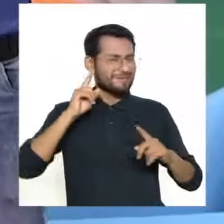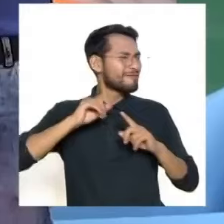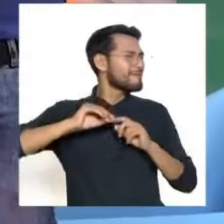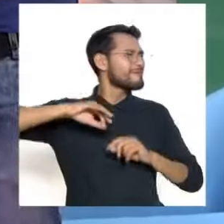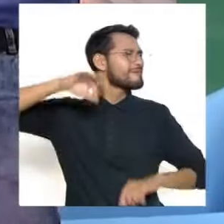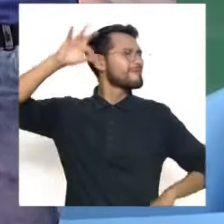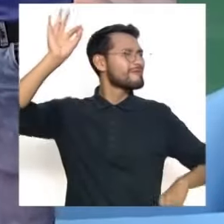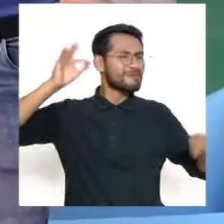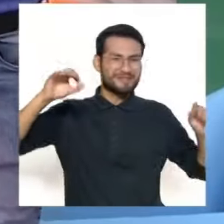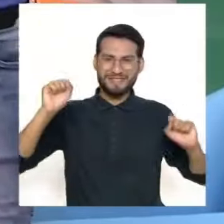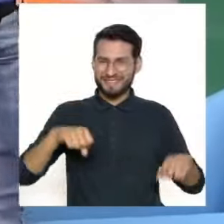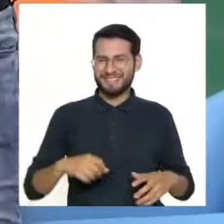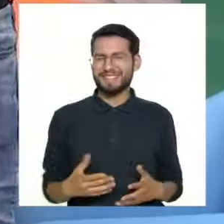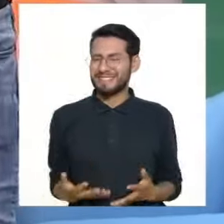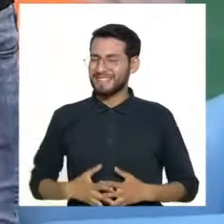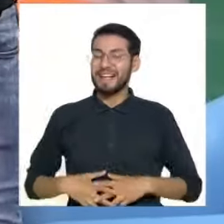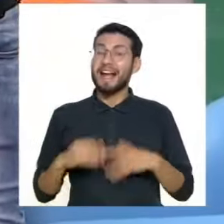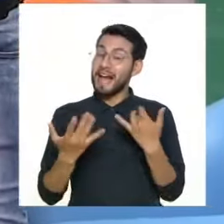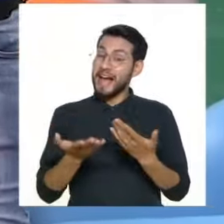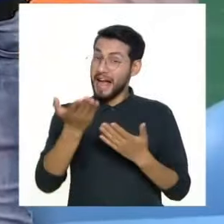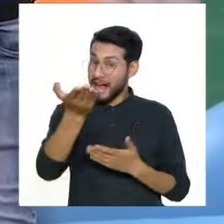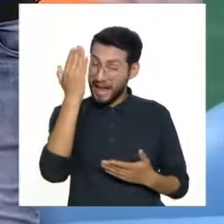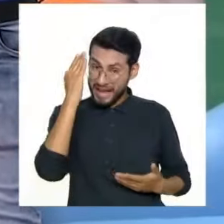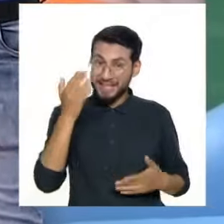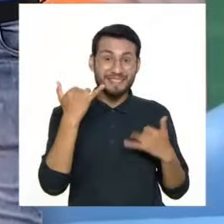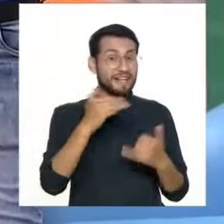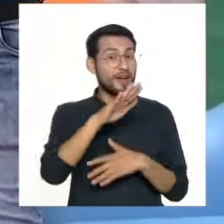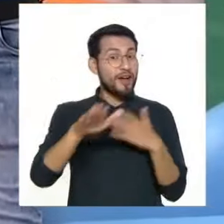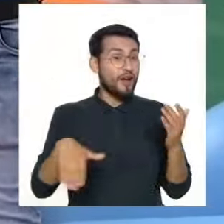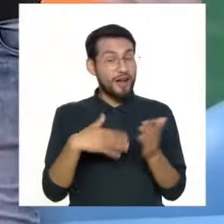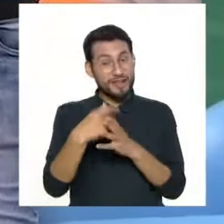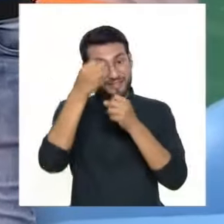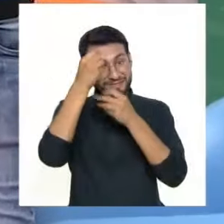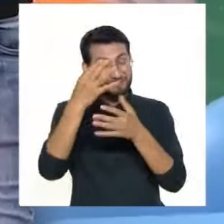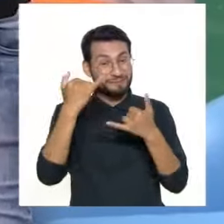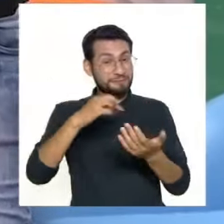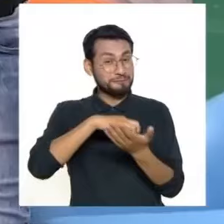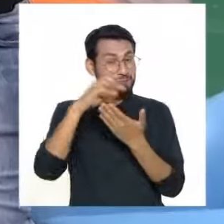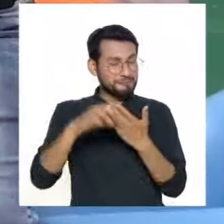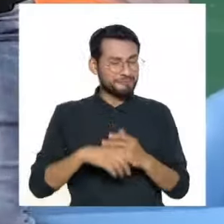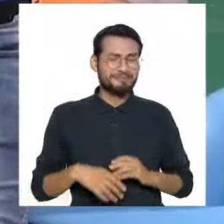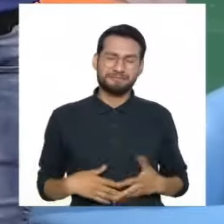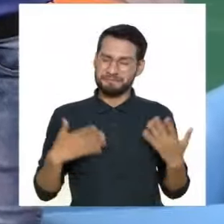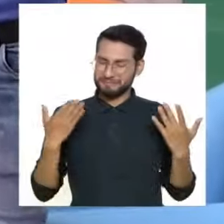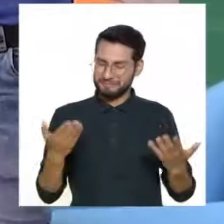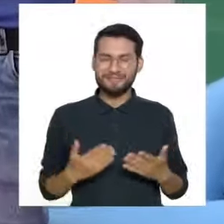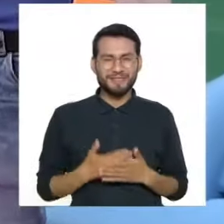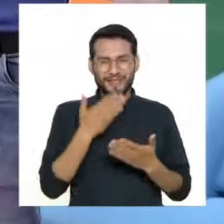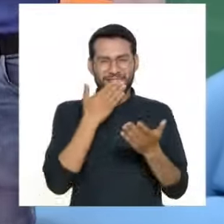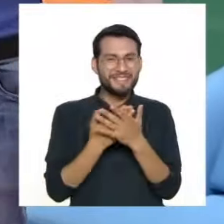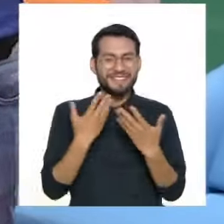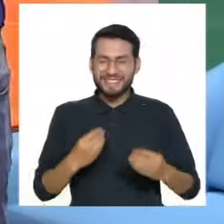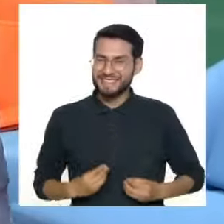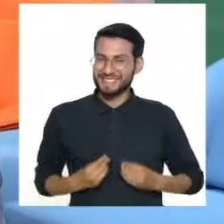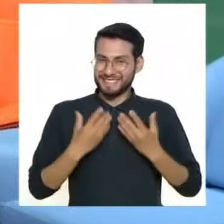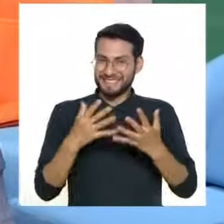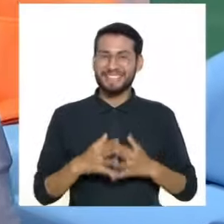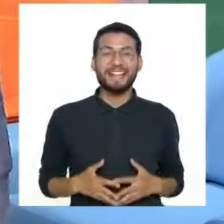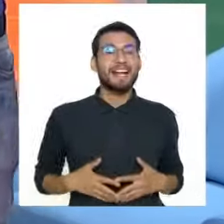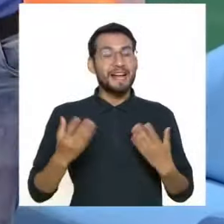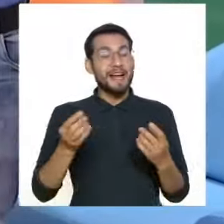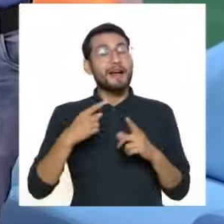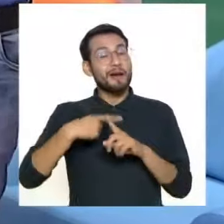supuesto Por supuesto que sí Así que ya sabes Ya tienes todos los datos para este programa por supuesto Con una inyección de buena energía